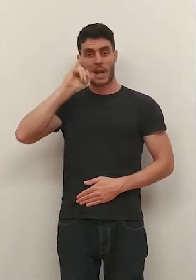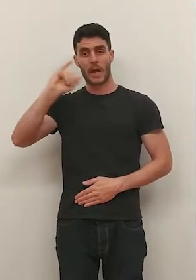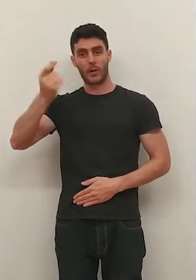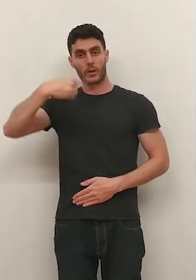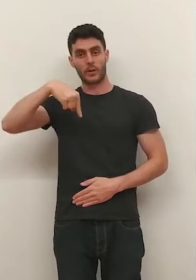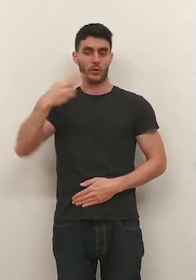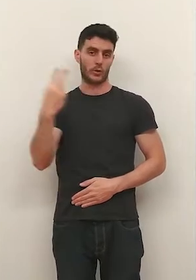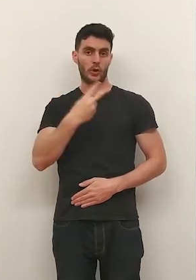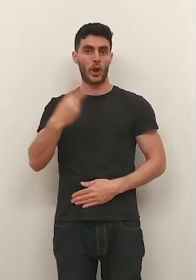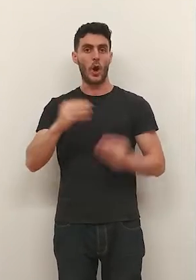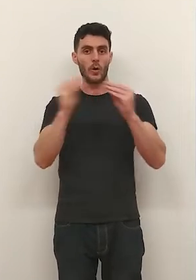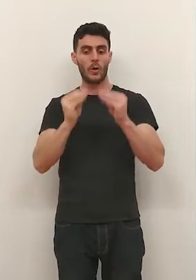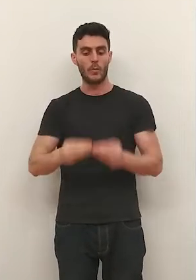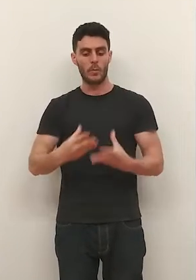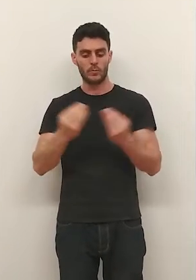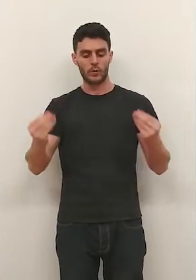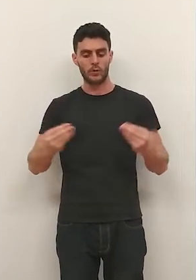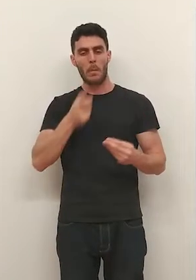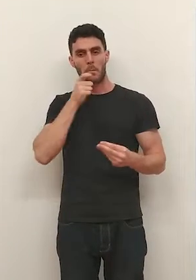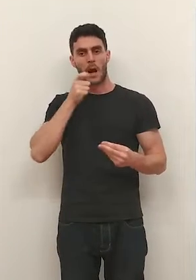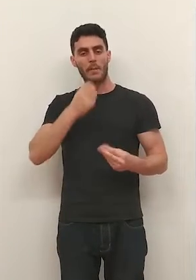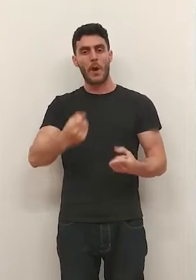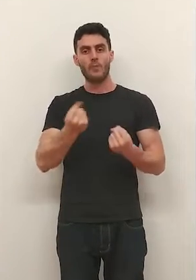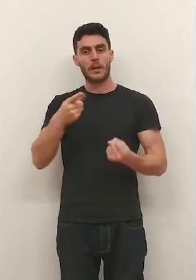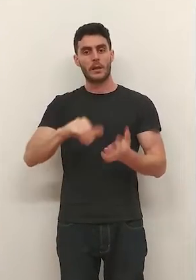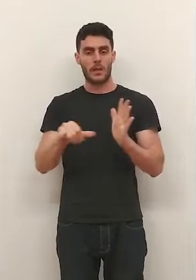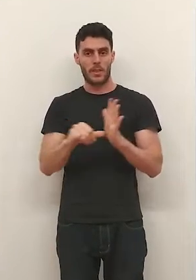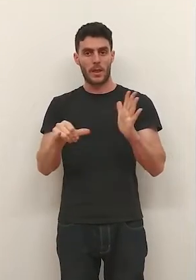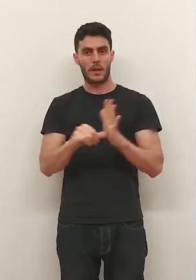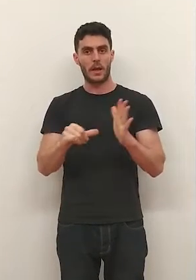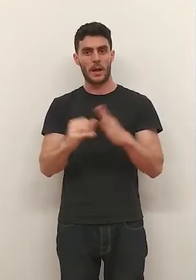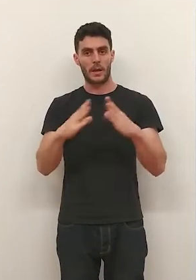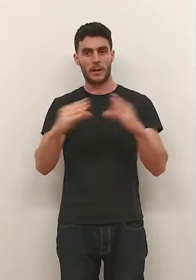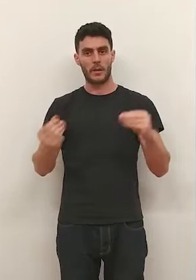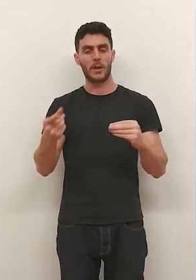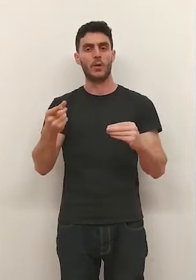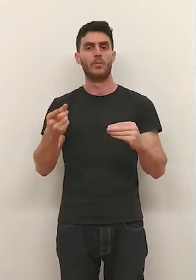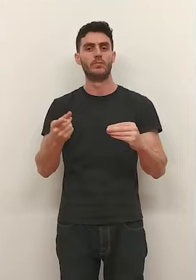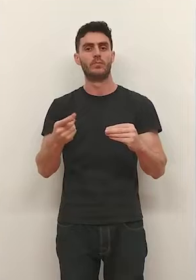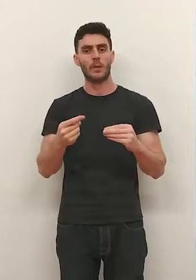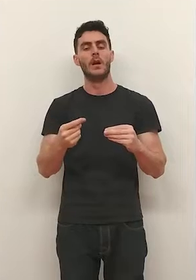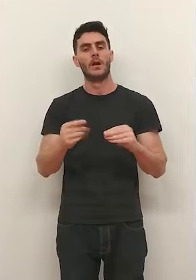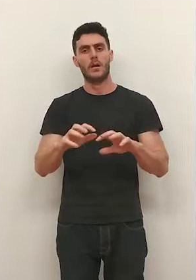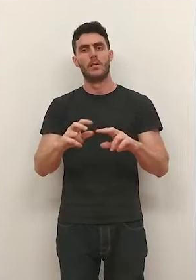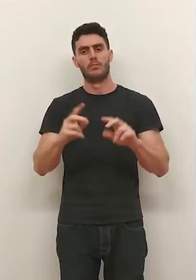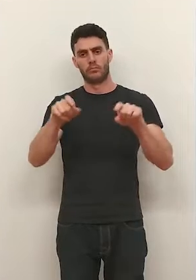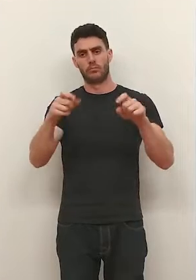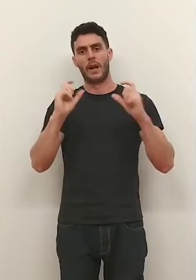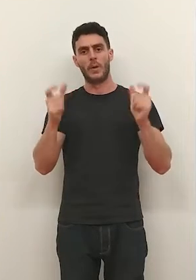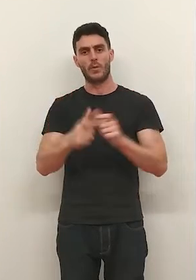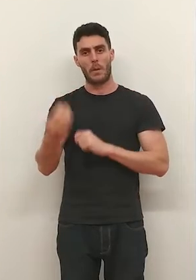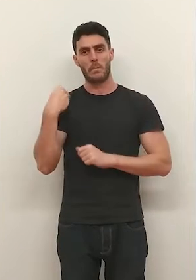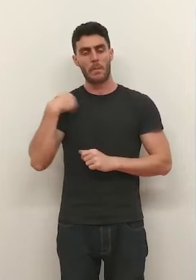La Rioja tenemos mucho en común. Palabras de rigor, pero también de cercanía, de entendimiento, en esta cumbre bilateral.